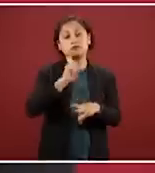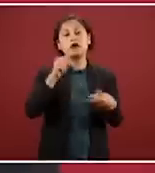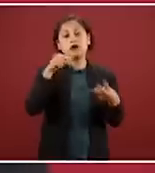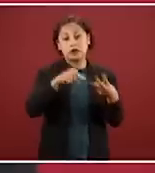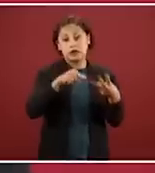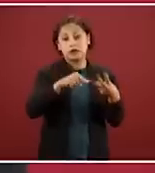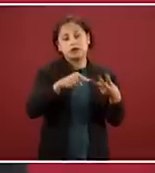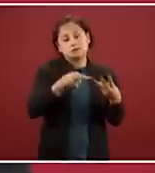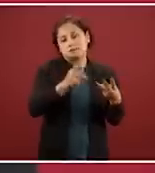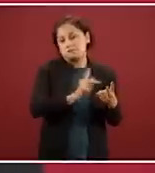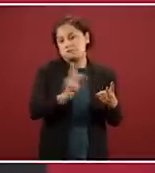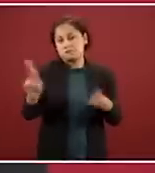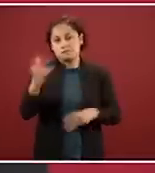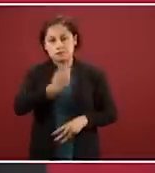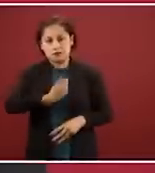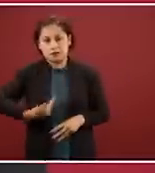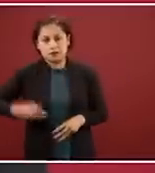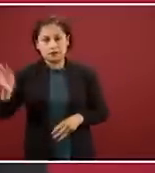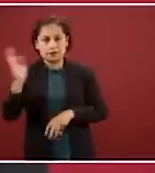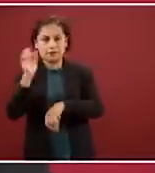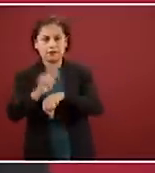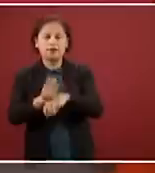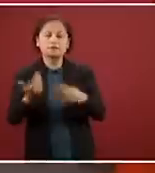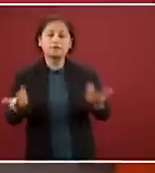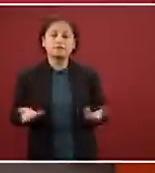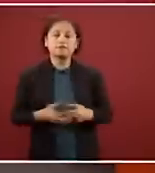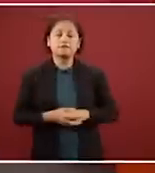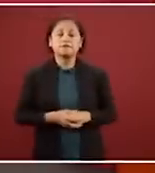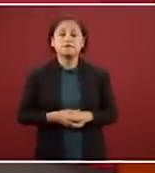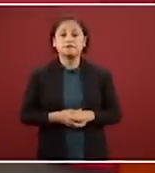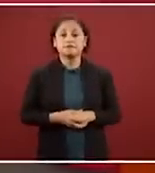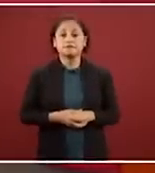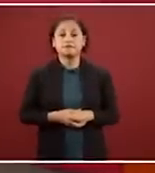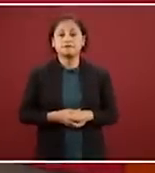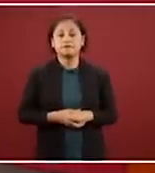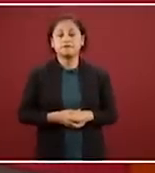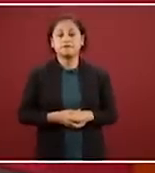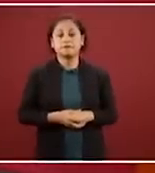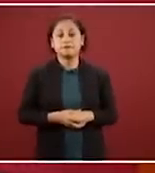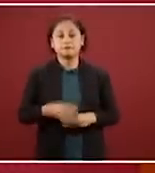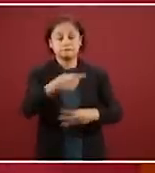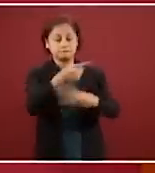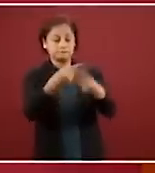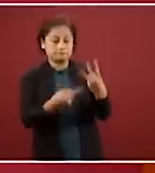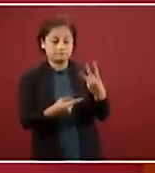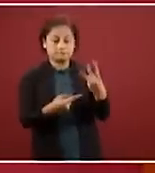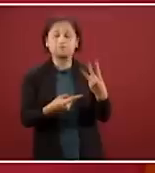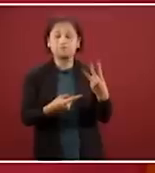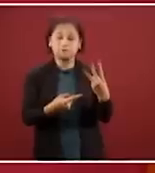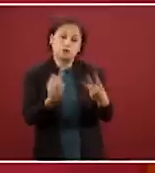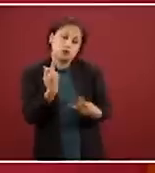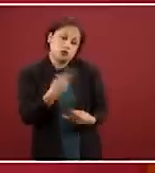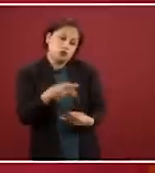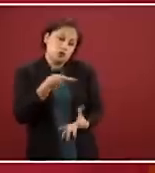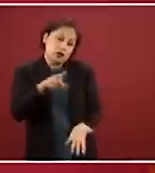del Poder Ejecutivo en el estado. Entonces, es otra política. Yo